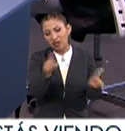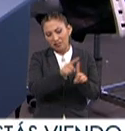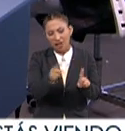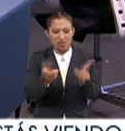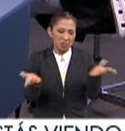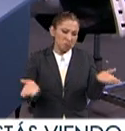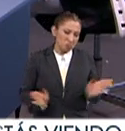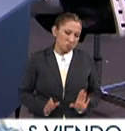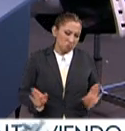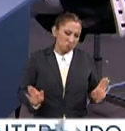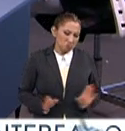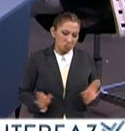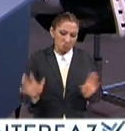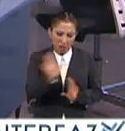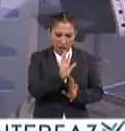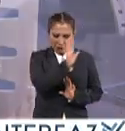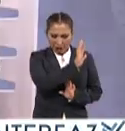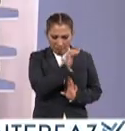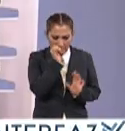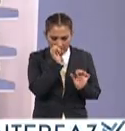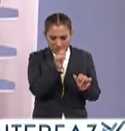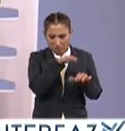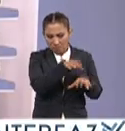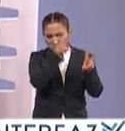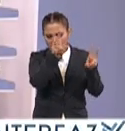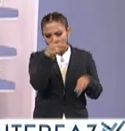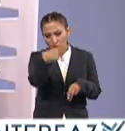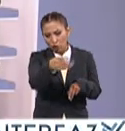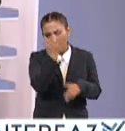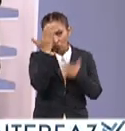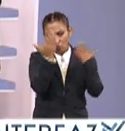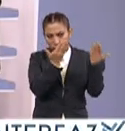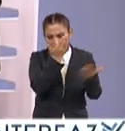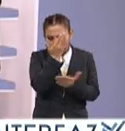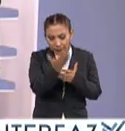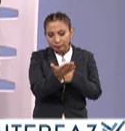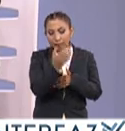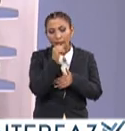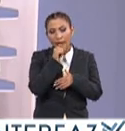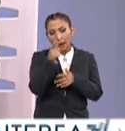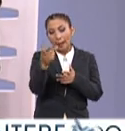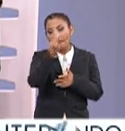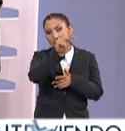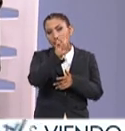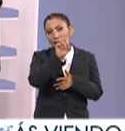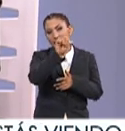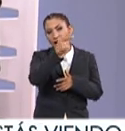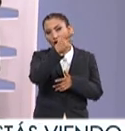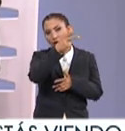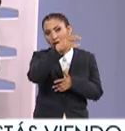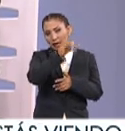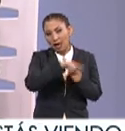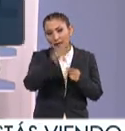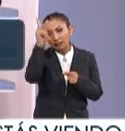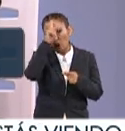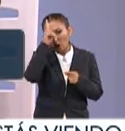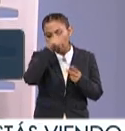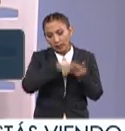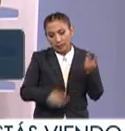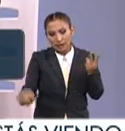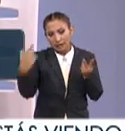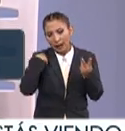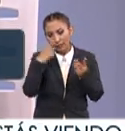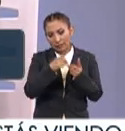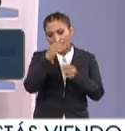de áreas de atención en relación a su formación, y bueno, es la pedagogía, es la psicología,